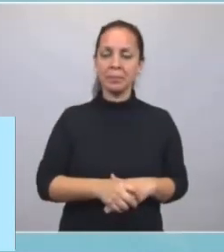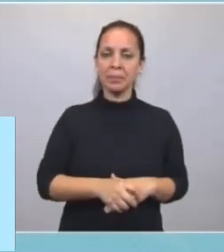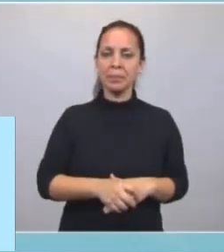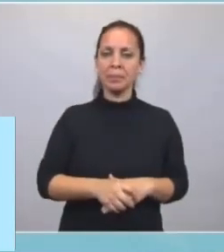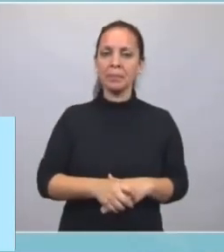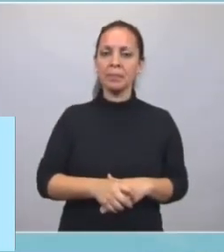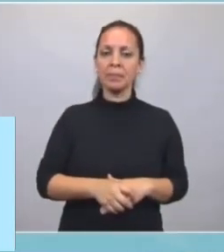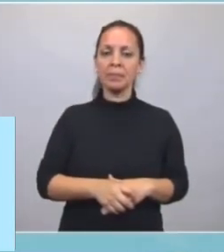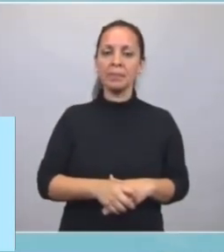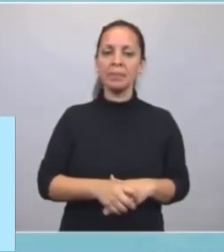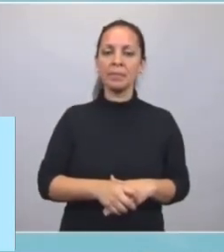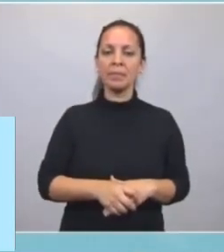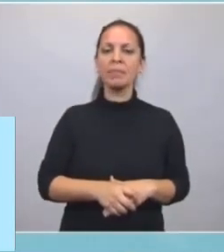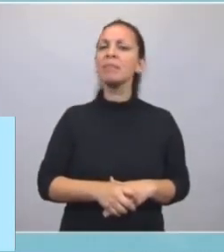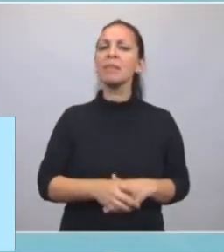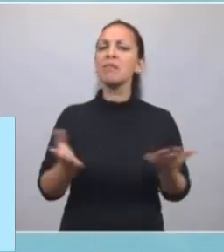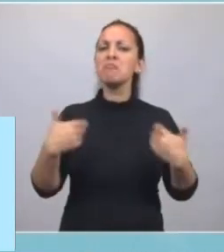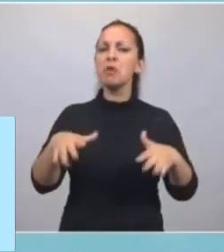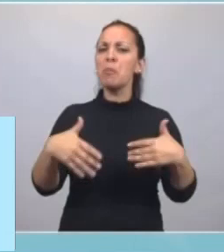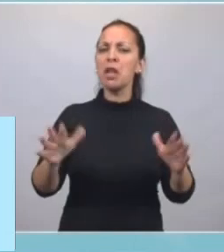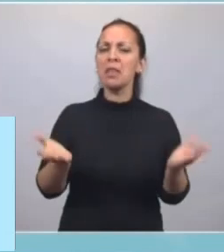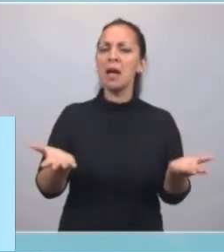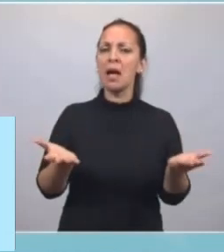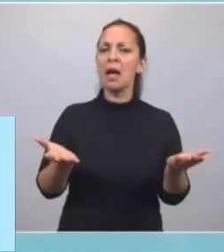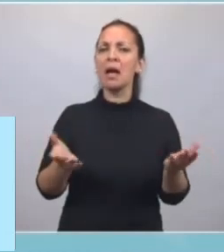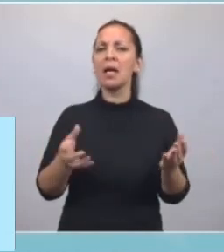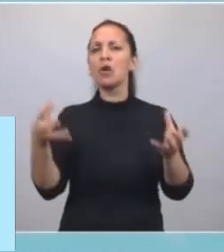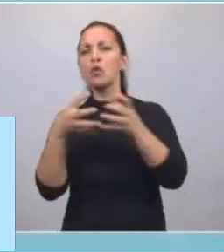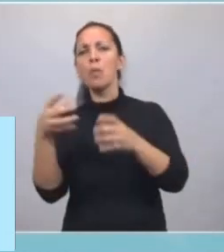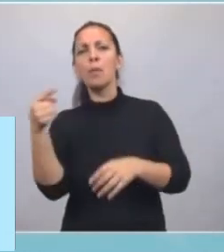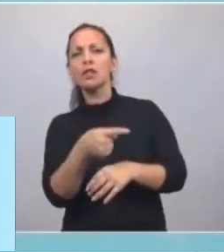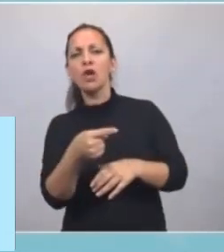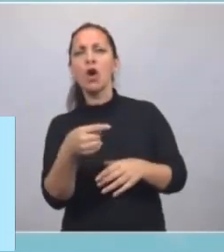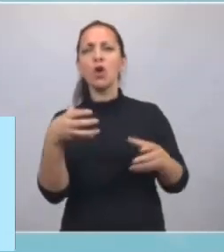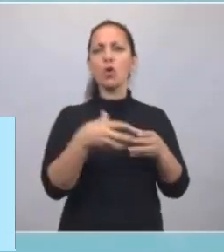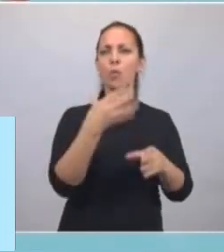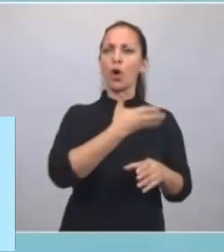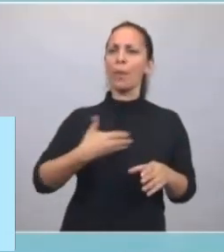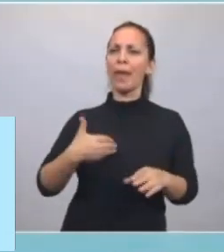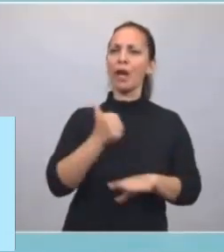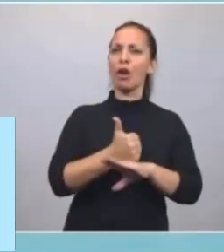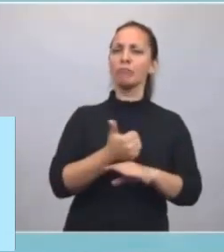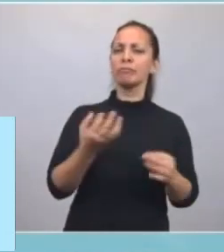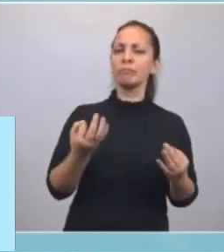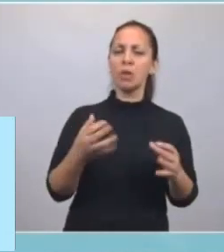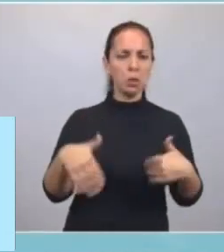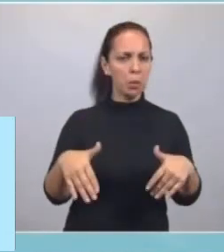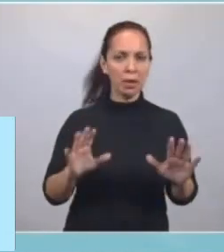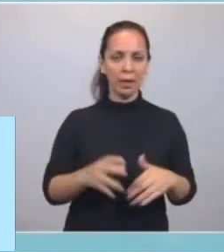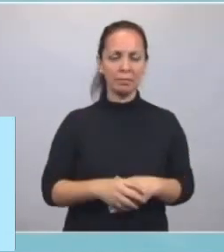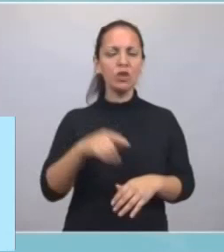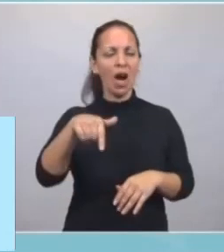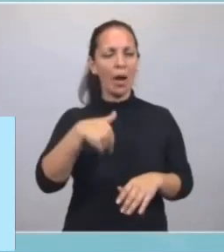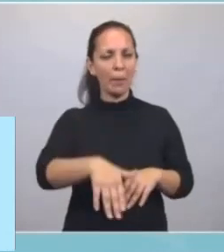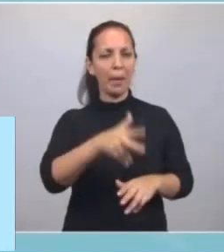no importa no importa que sea oposición y oficialismo y ahora oficialismo ahora voy a hablar de eso